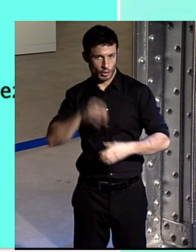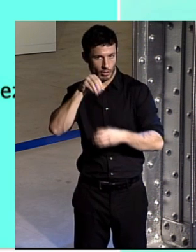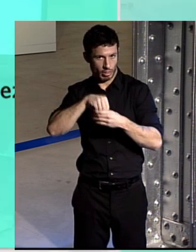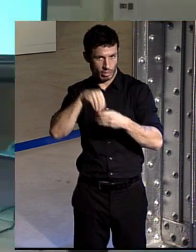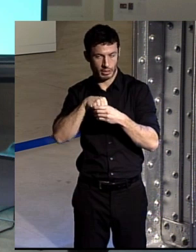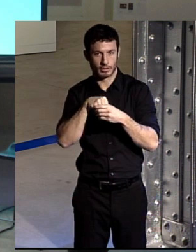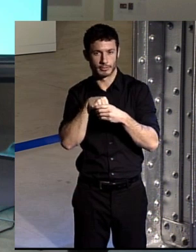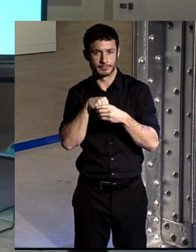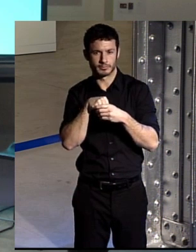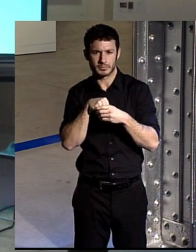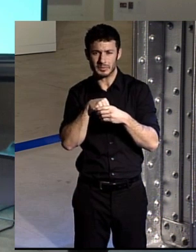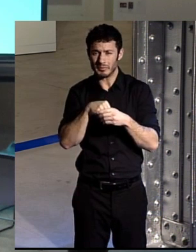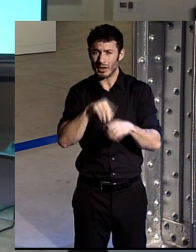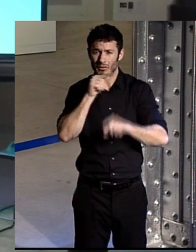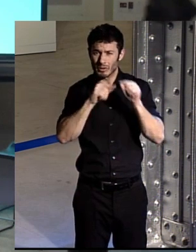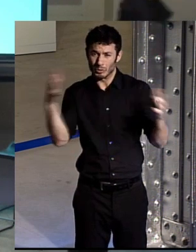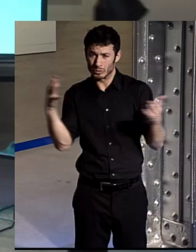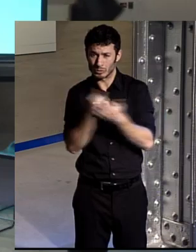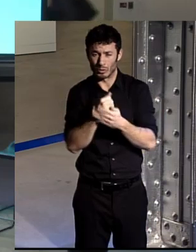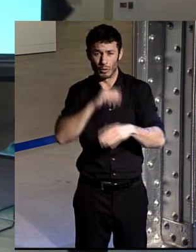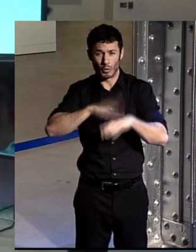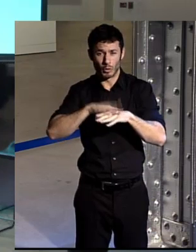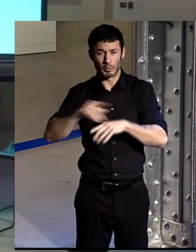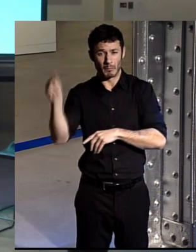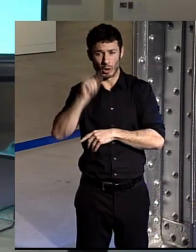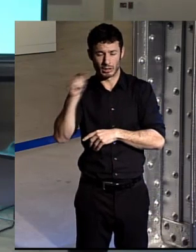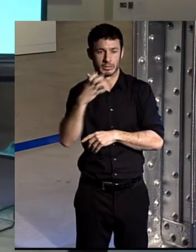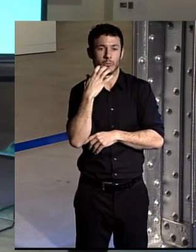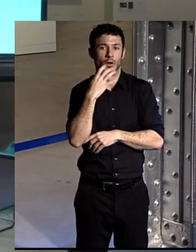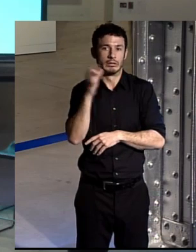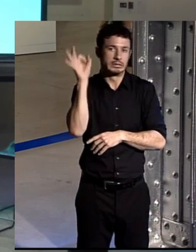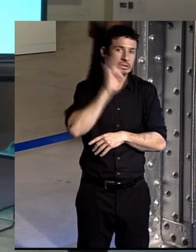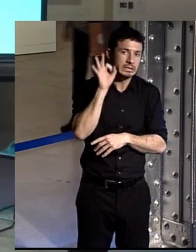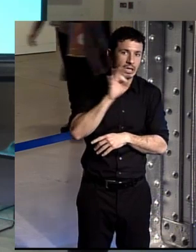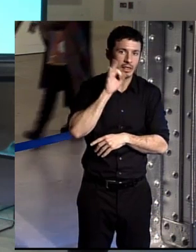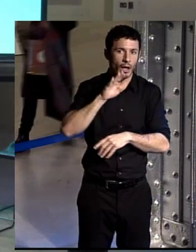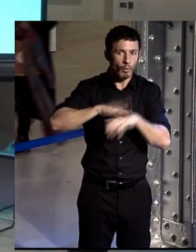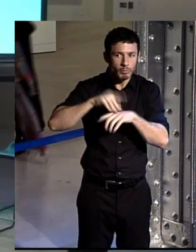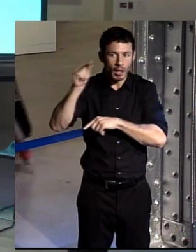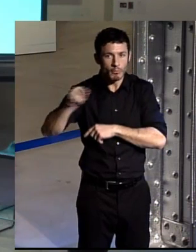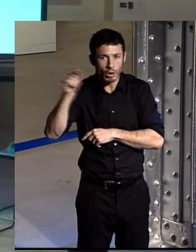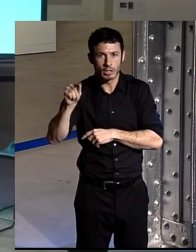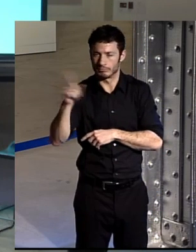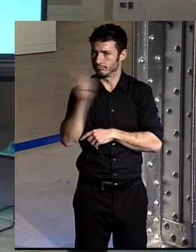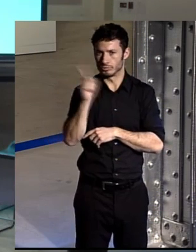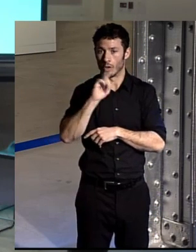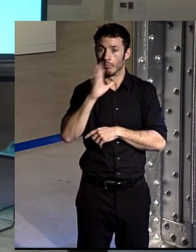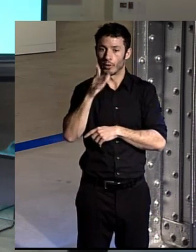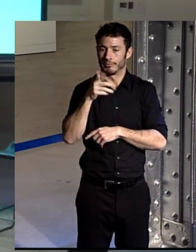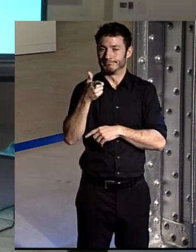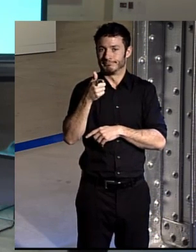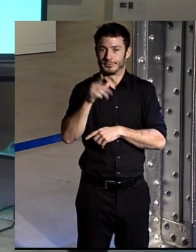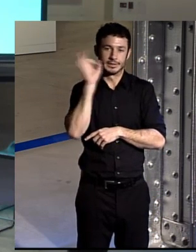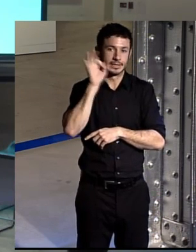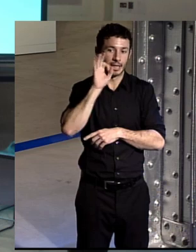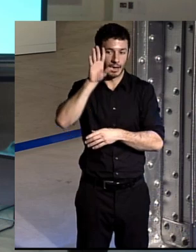la sangre son transmitidos por mosquitos. Uno puede pensar, ¿el VIH se puede transmitir por mosquitos? No, porque no hay un ciclo biológico del virus dentro del